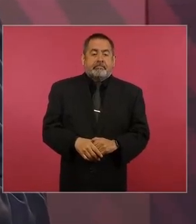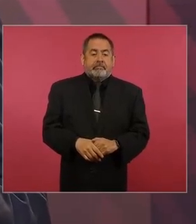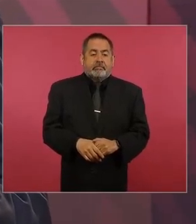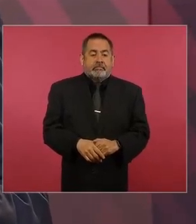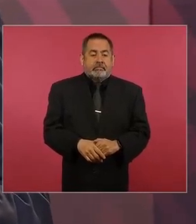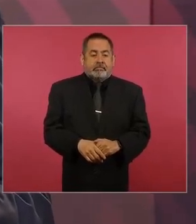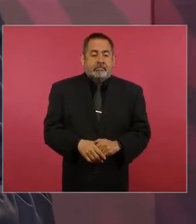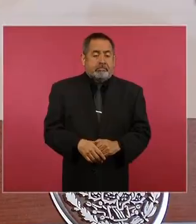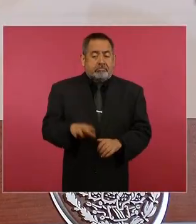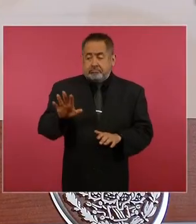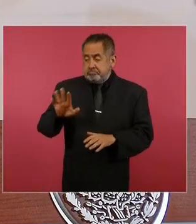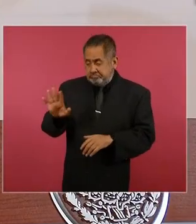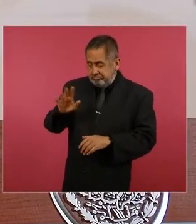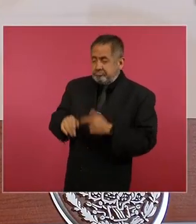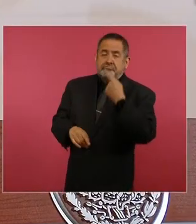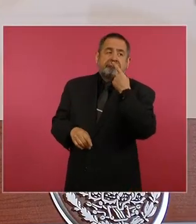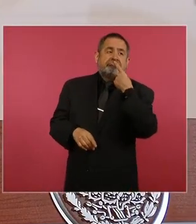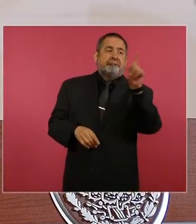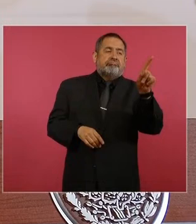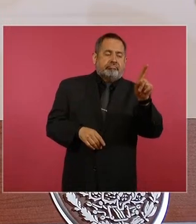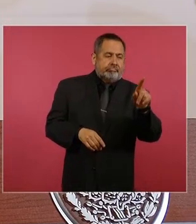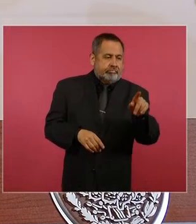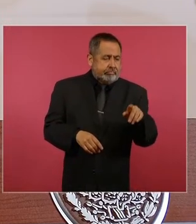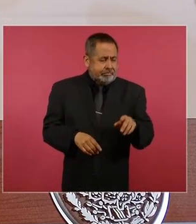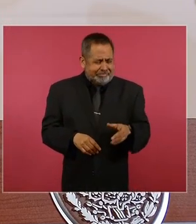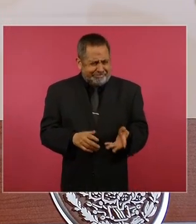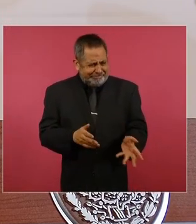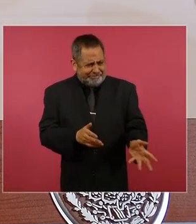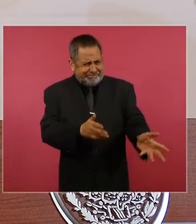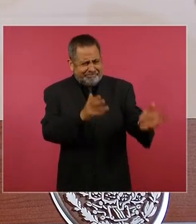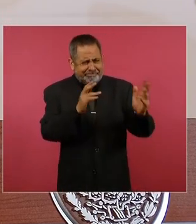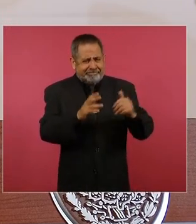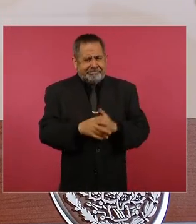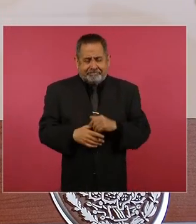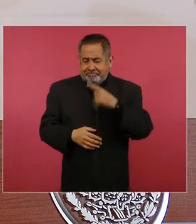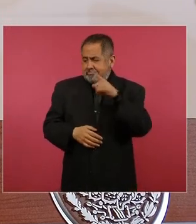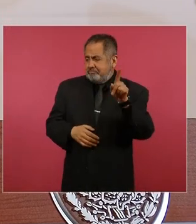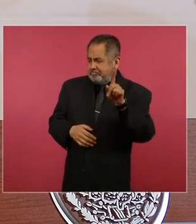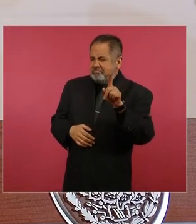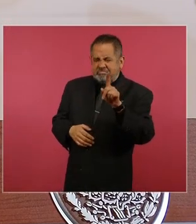que con denuncias, ¿no?, van a robar,